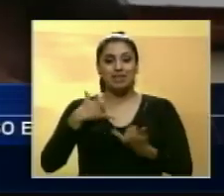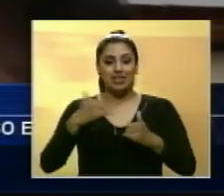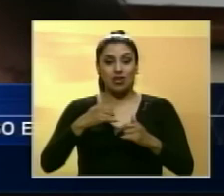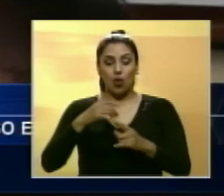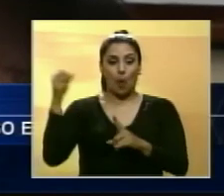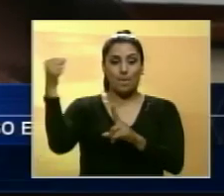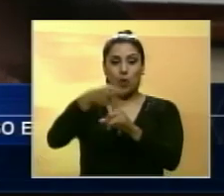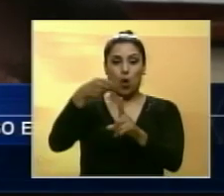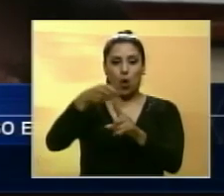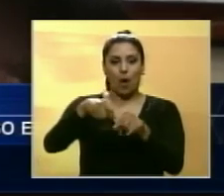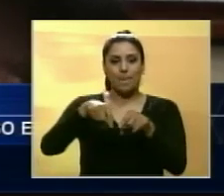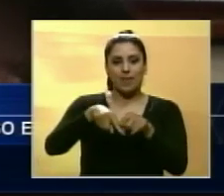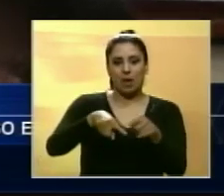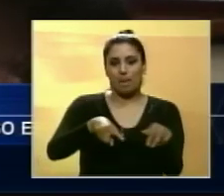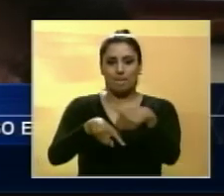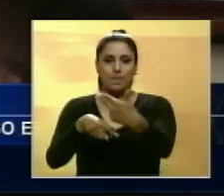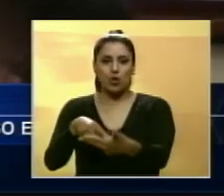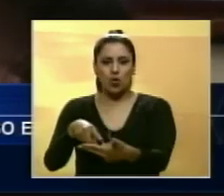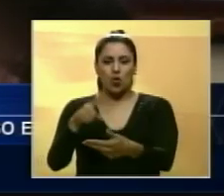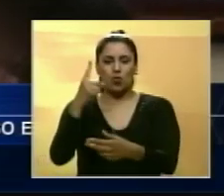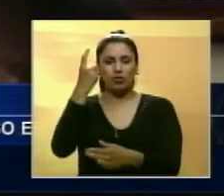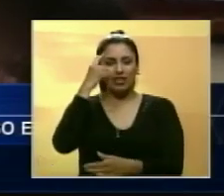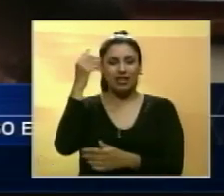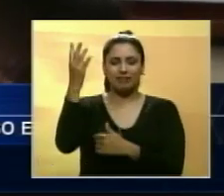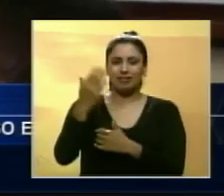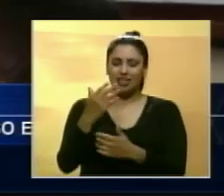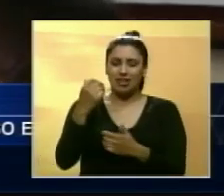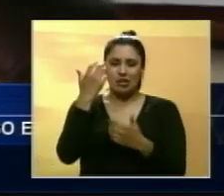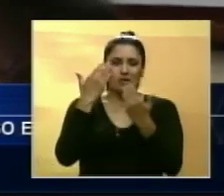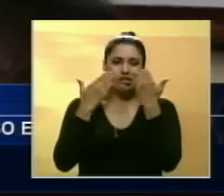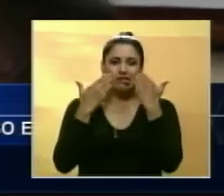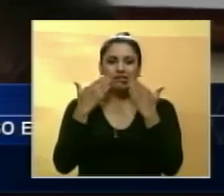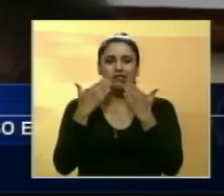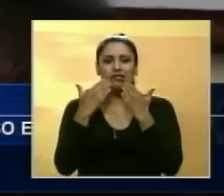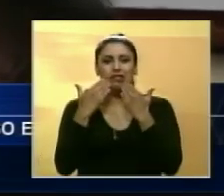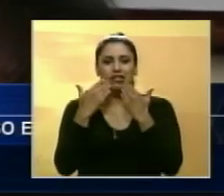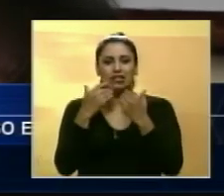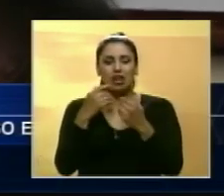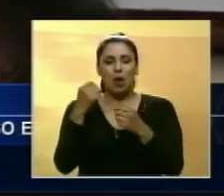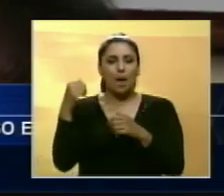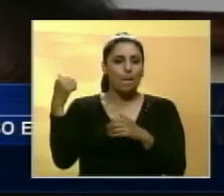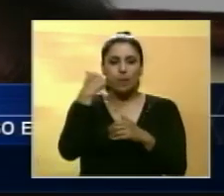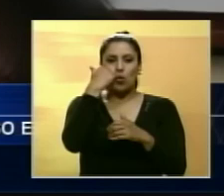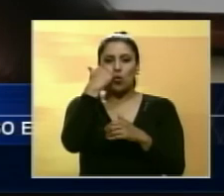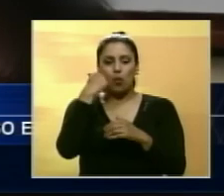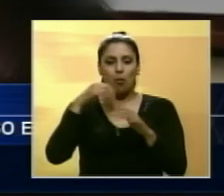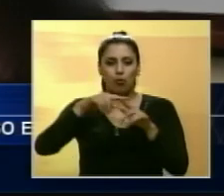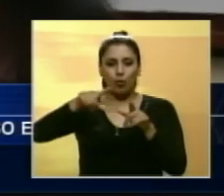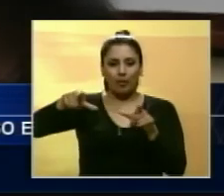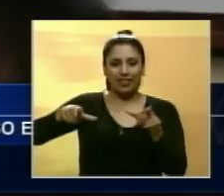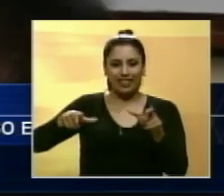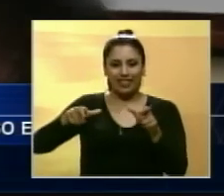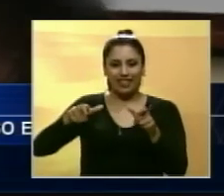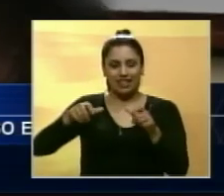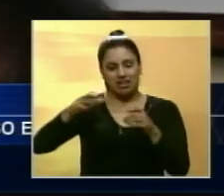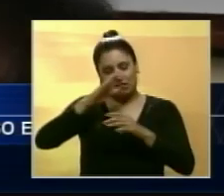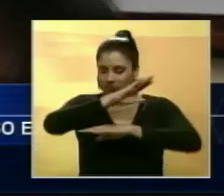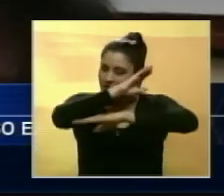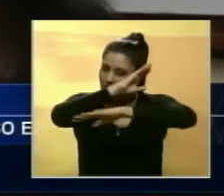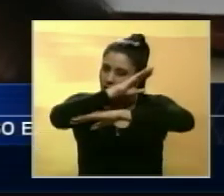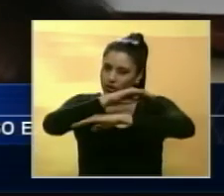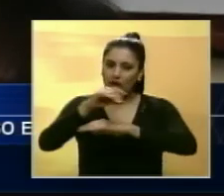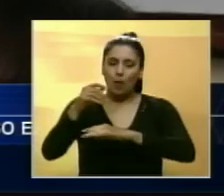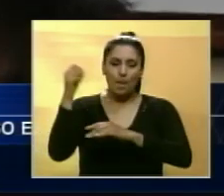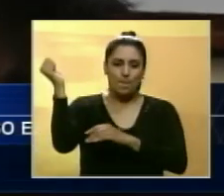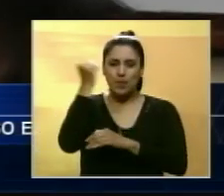le metían el pie. Un día me llegó con la cara marcada con un pupitre. Le agarraron el pupitre, él estaba recostado, le